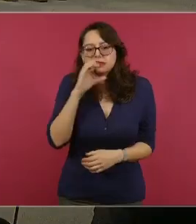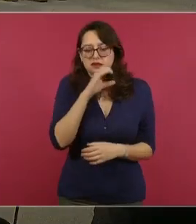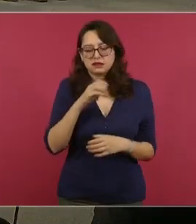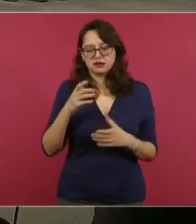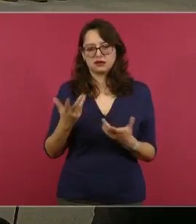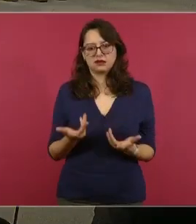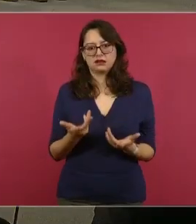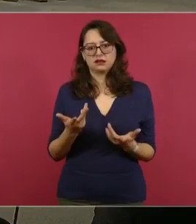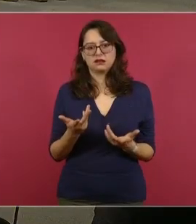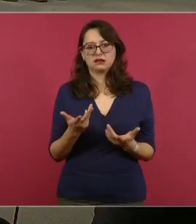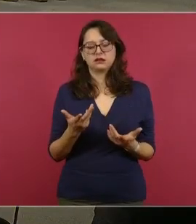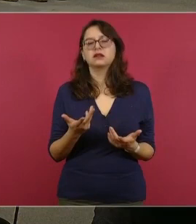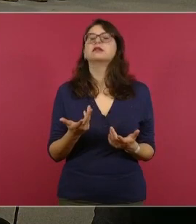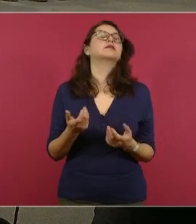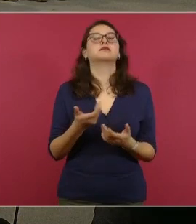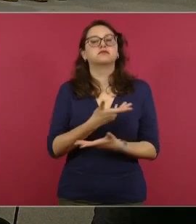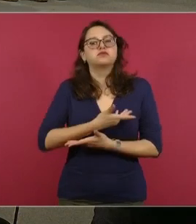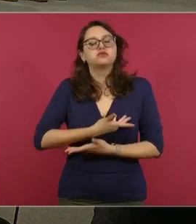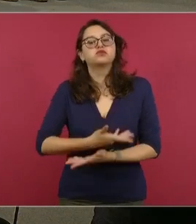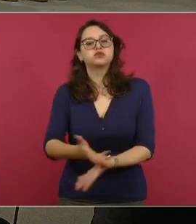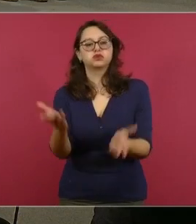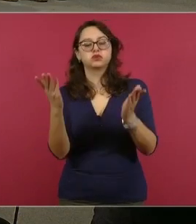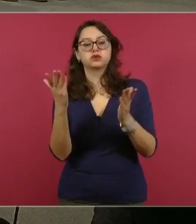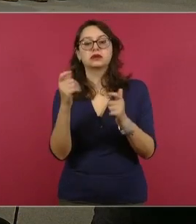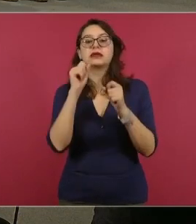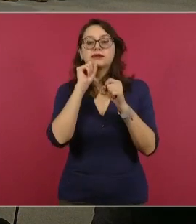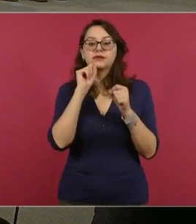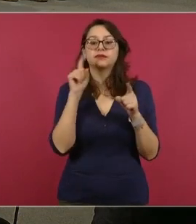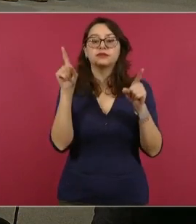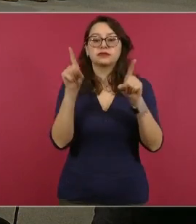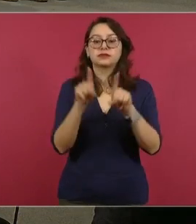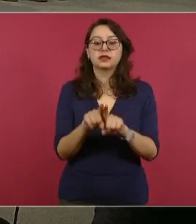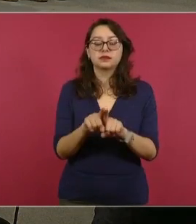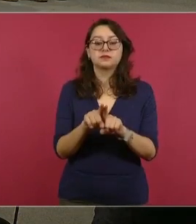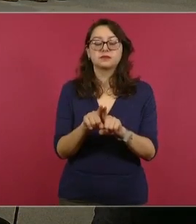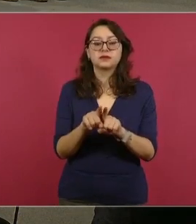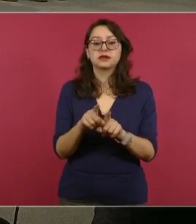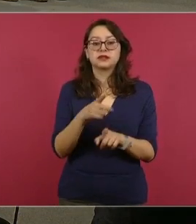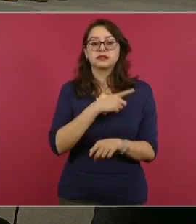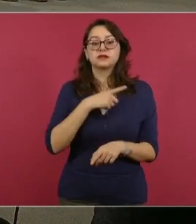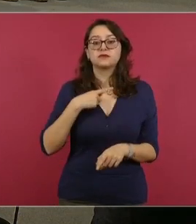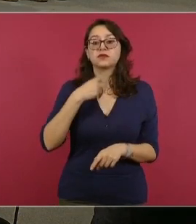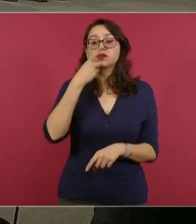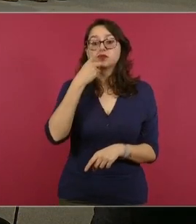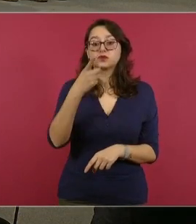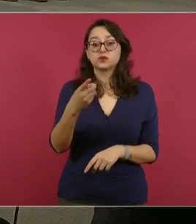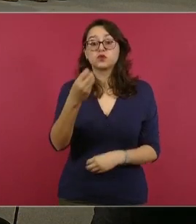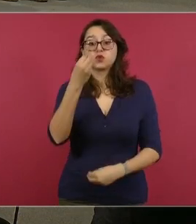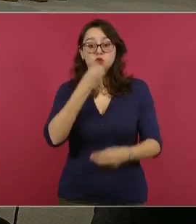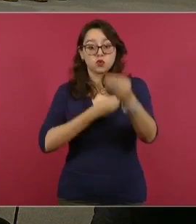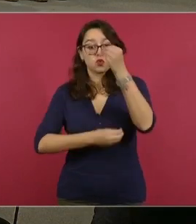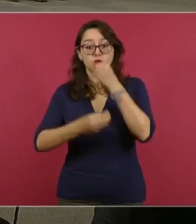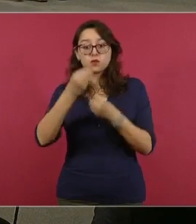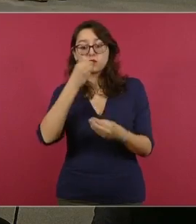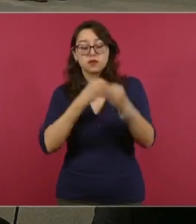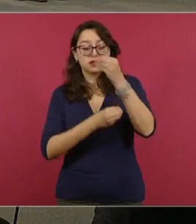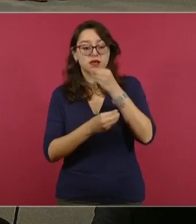despensa, y también decirles que la distribución de las despensas, porque